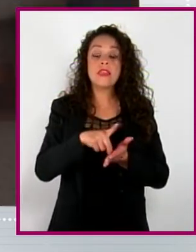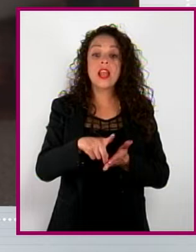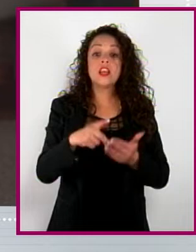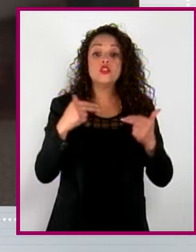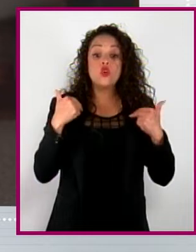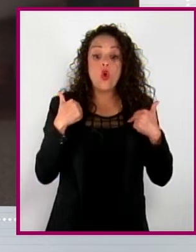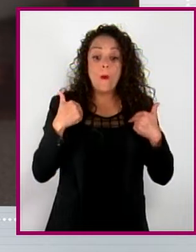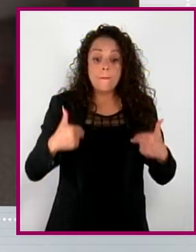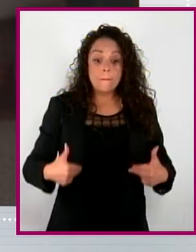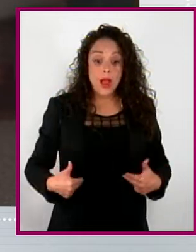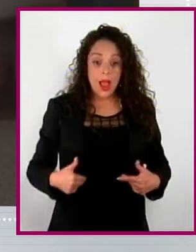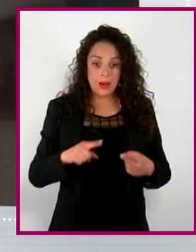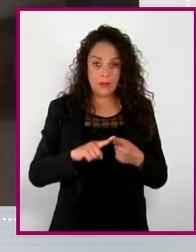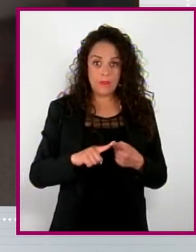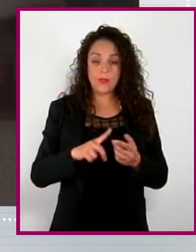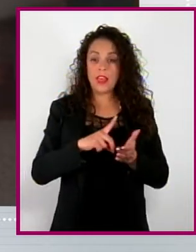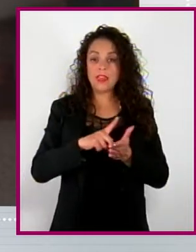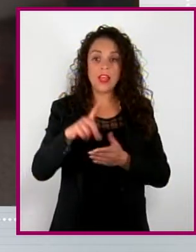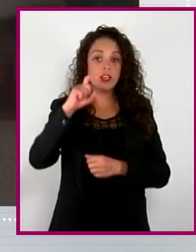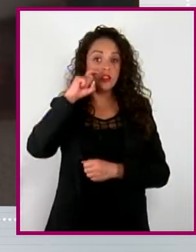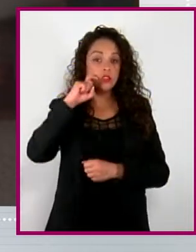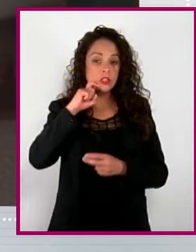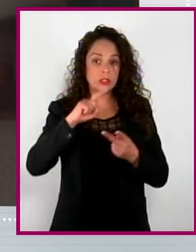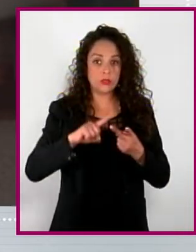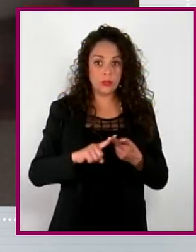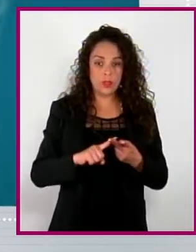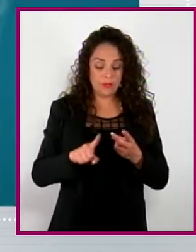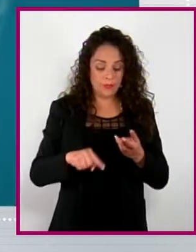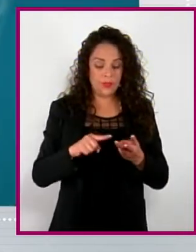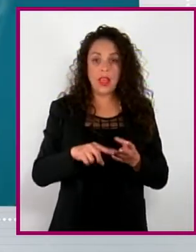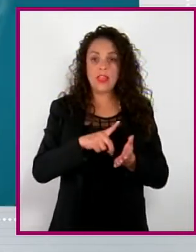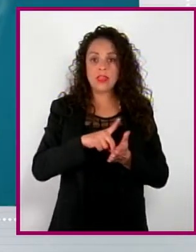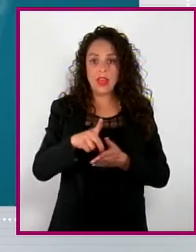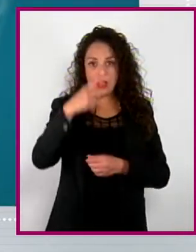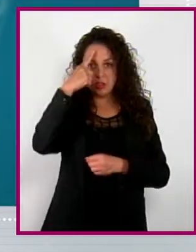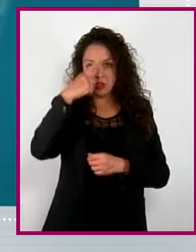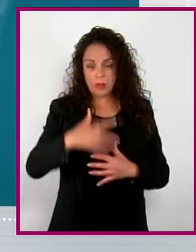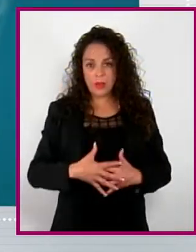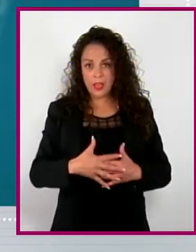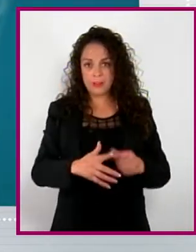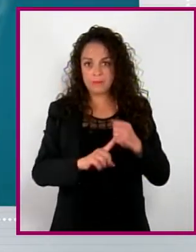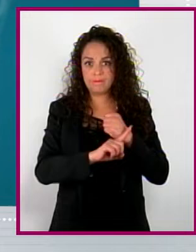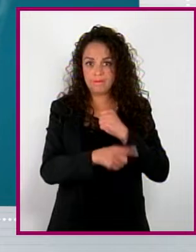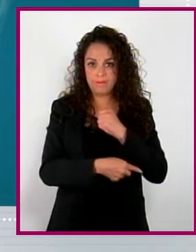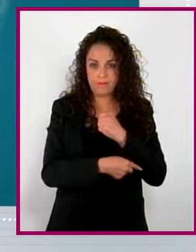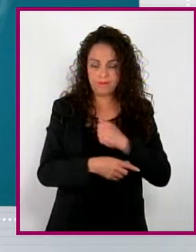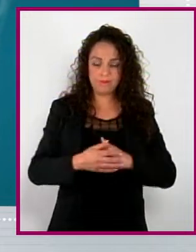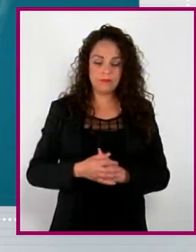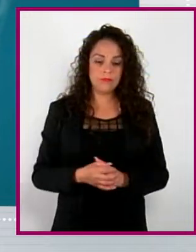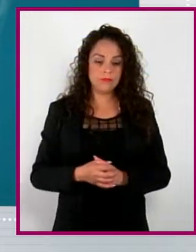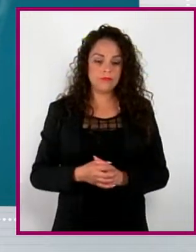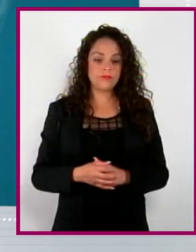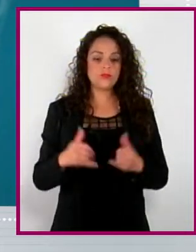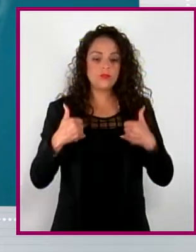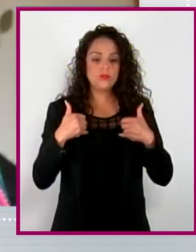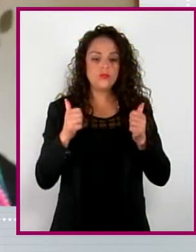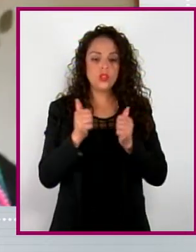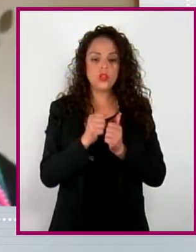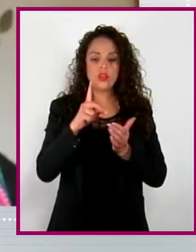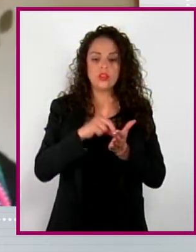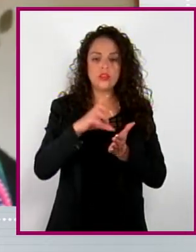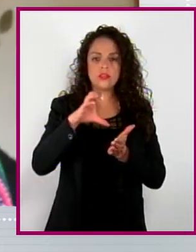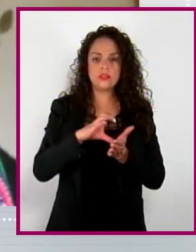derechos sexuales y derechos reproductivos. ¿A qué edad comienzan su vida sexual los jóvenes con discapacidad?